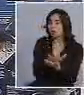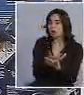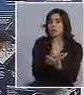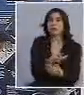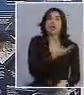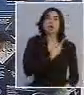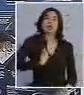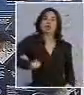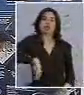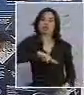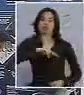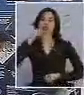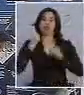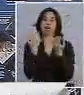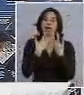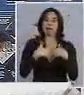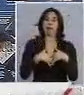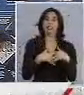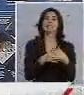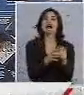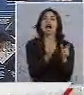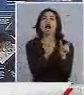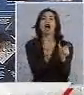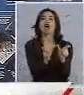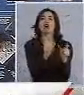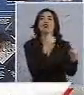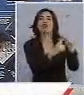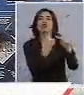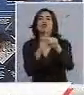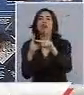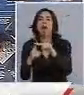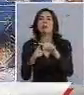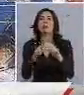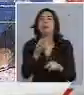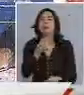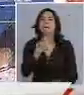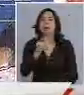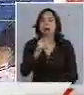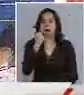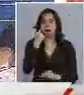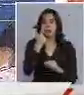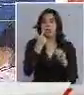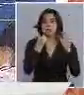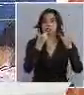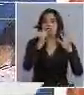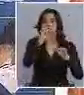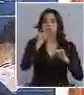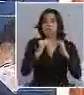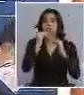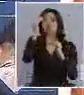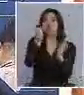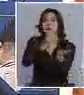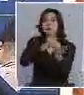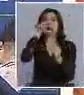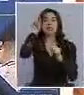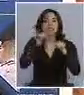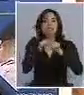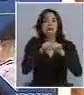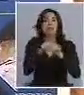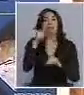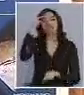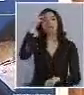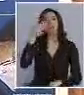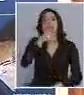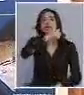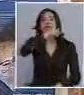como empresas de control de plaga hemos detectado un aumento por lo menos de un 60% de los roedores debido principalmente, creemos, a la